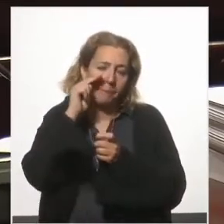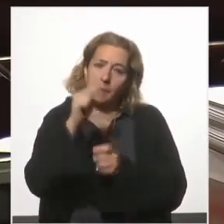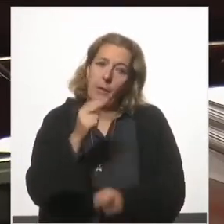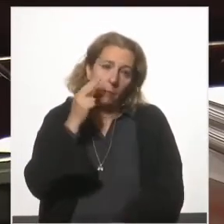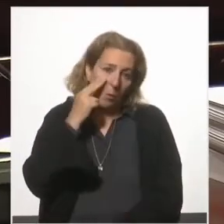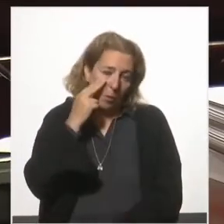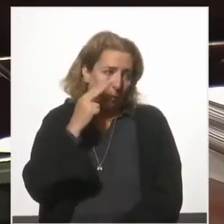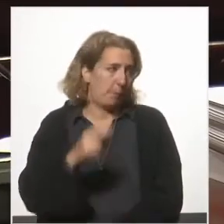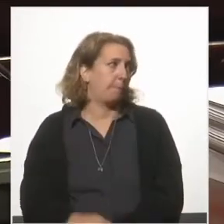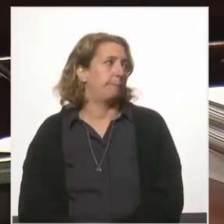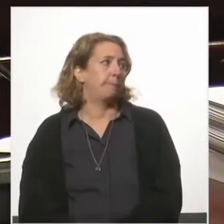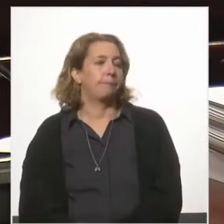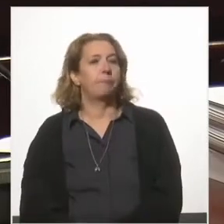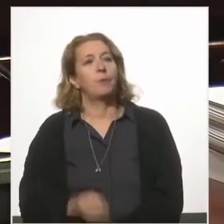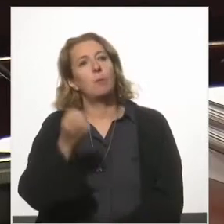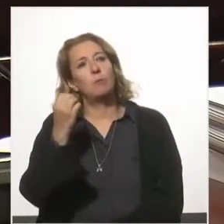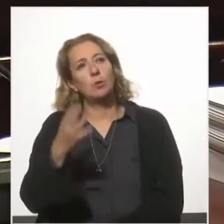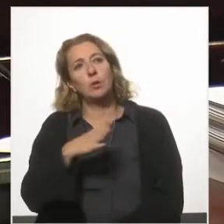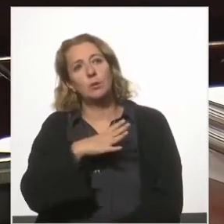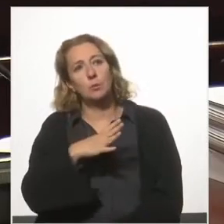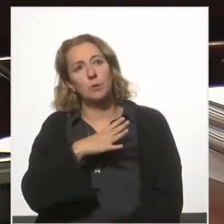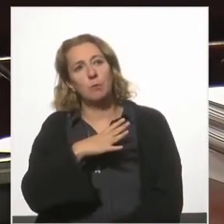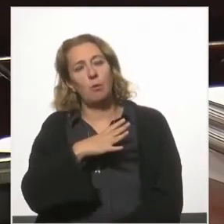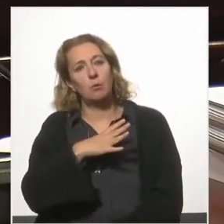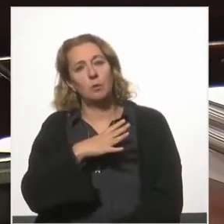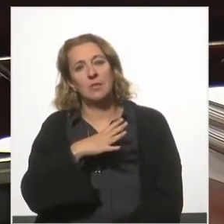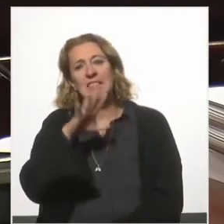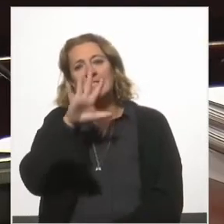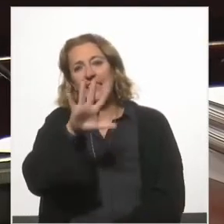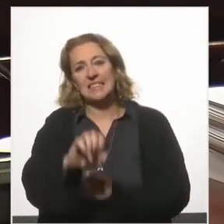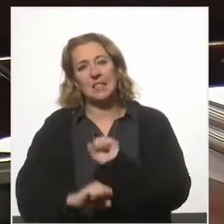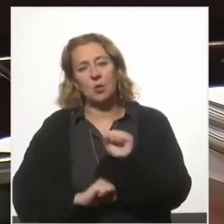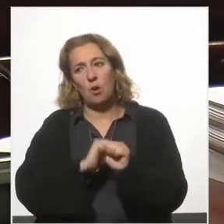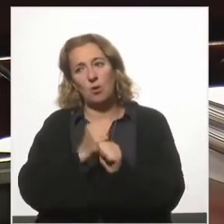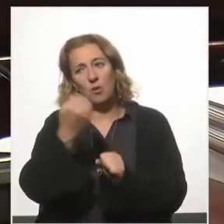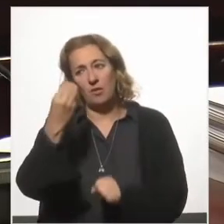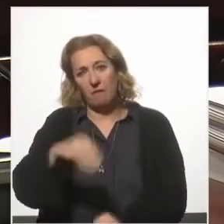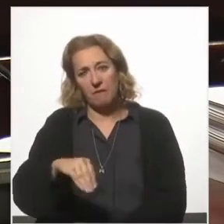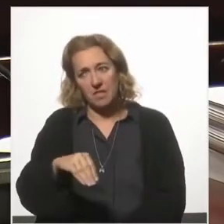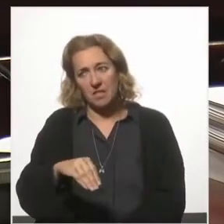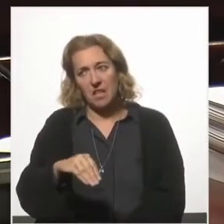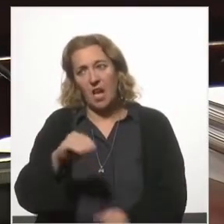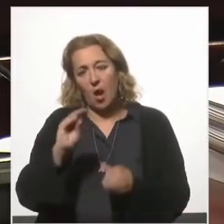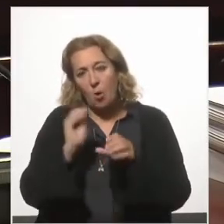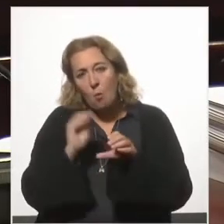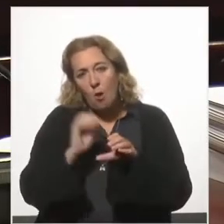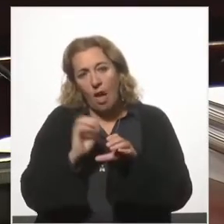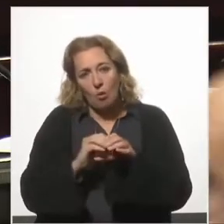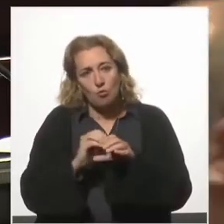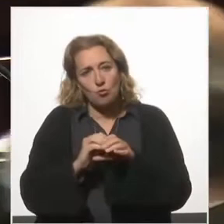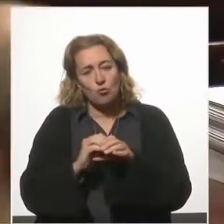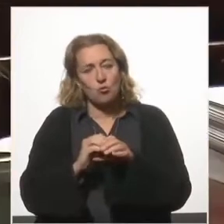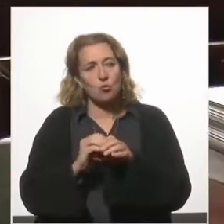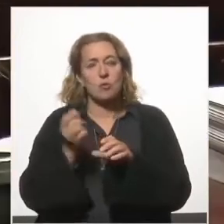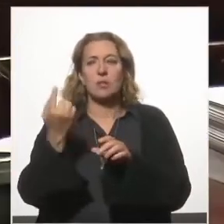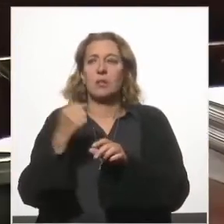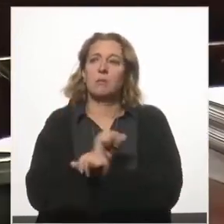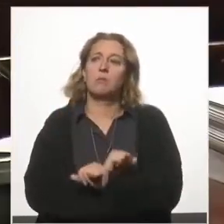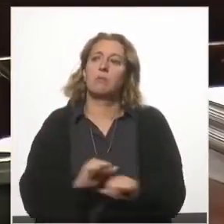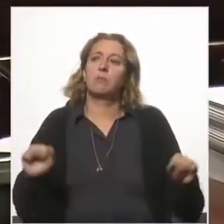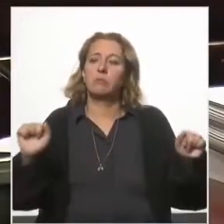problema, porque tuvimos 5 años de déficit acumulado que pueden